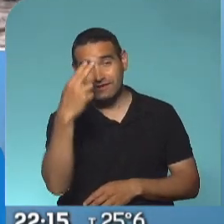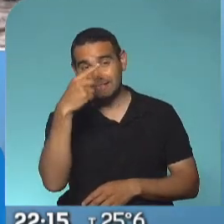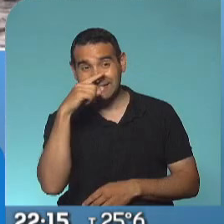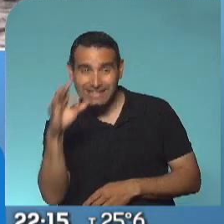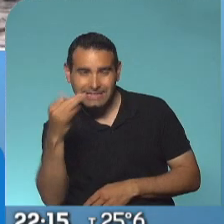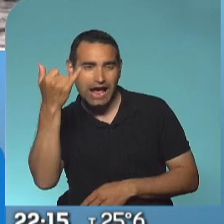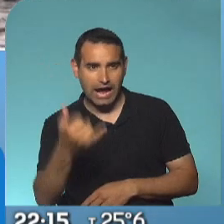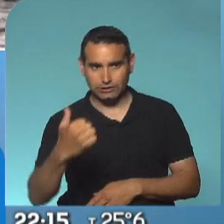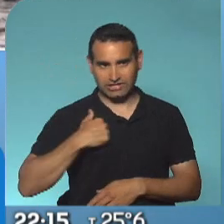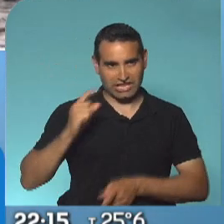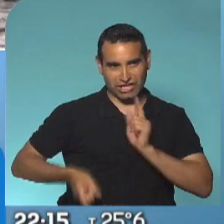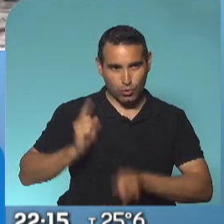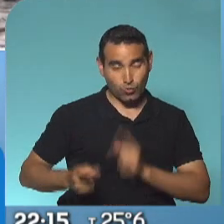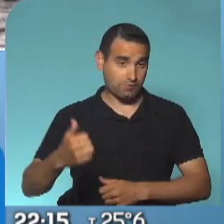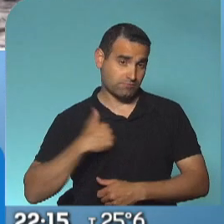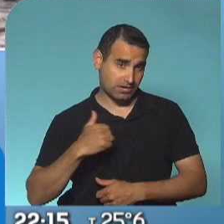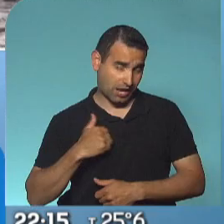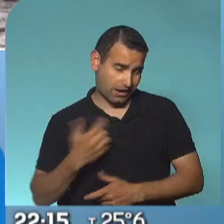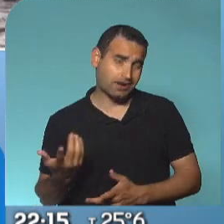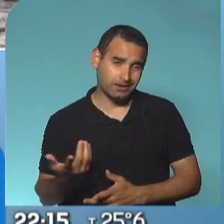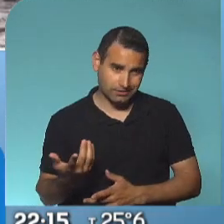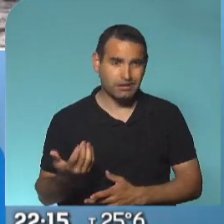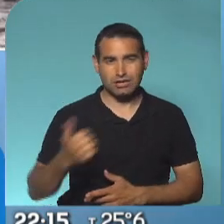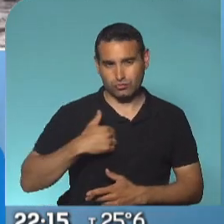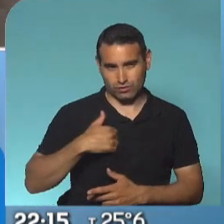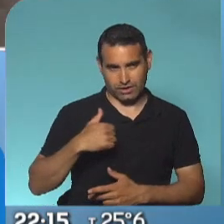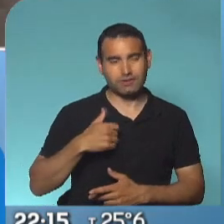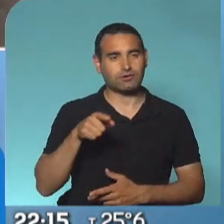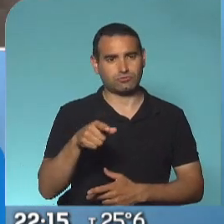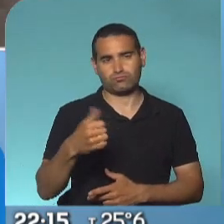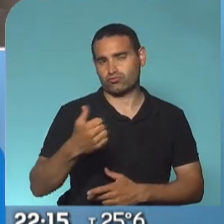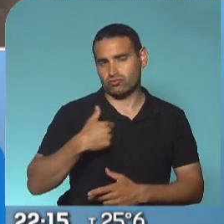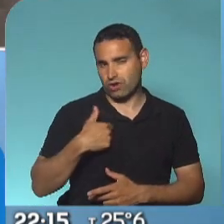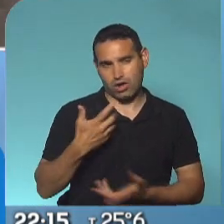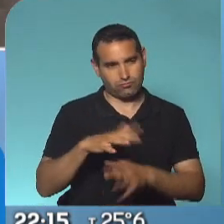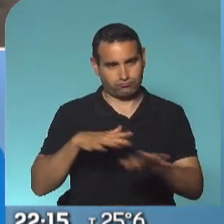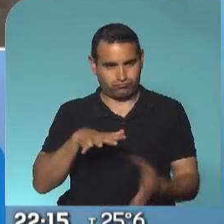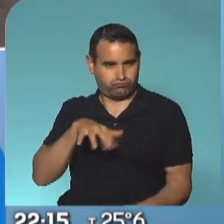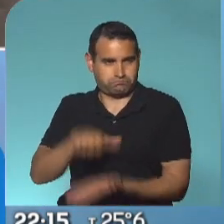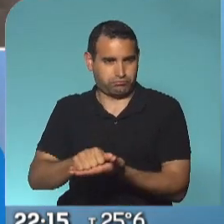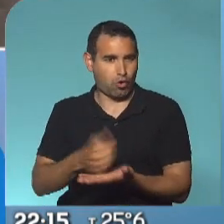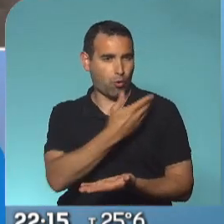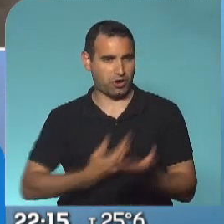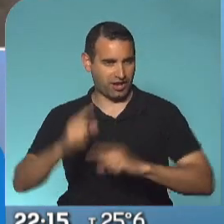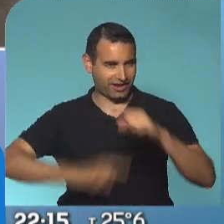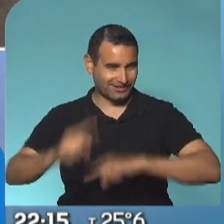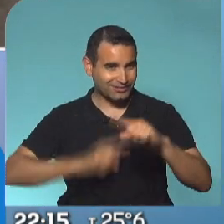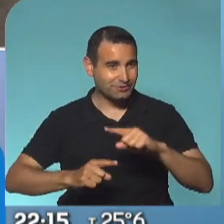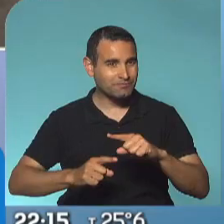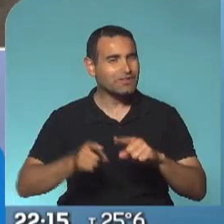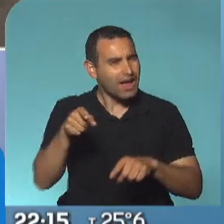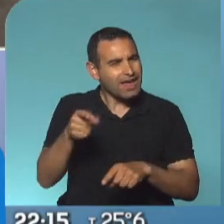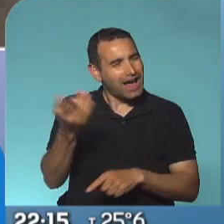Con los militares, dictaduras que podemos denominar institucionales. Eran las Fuerzas Armadas las que ocupaban el poder del Estado. Y ahí también